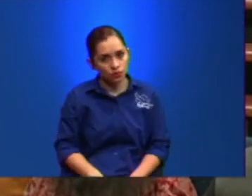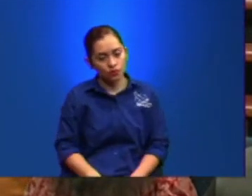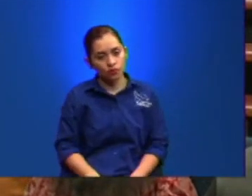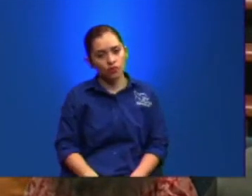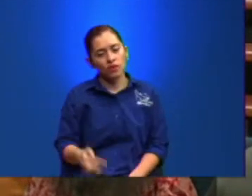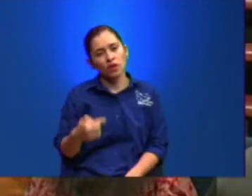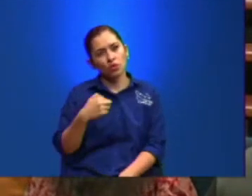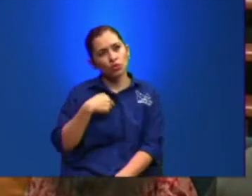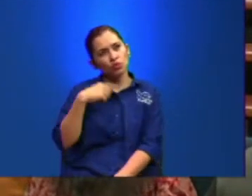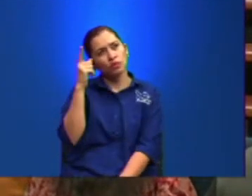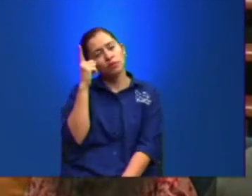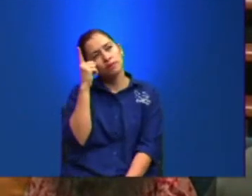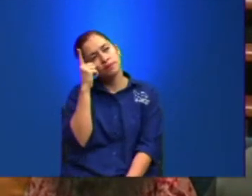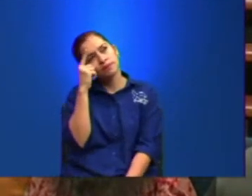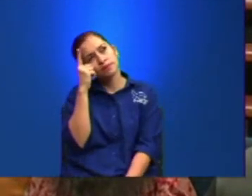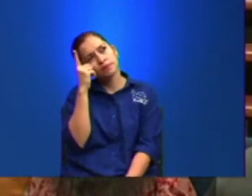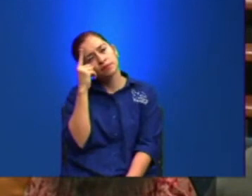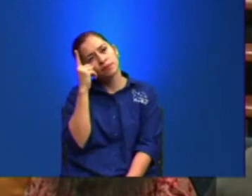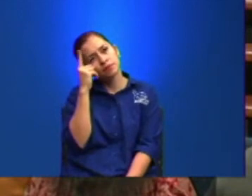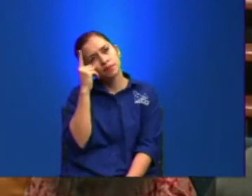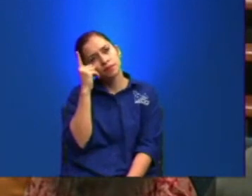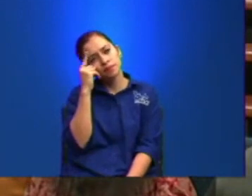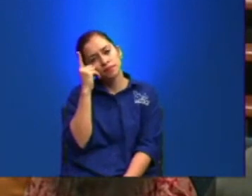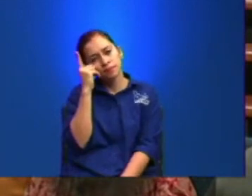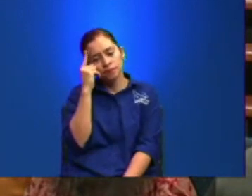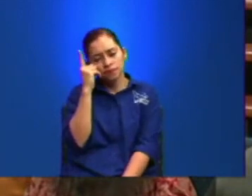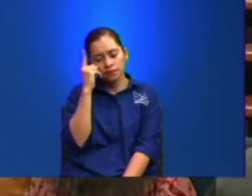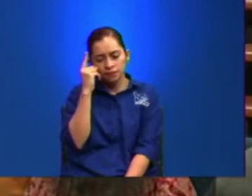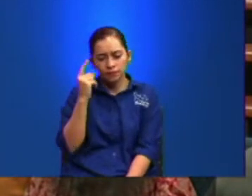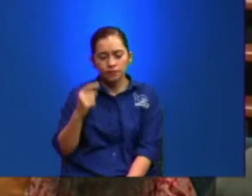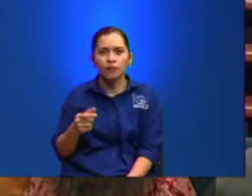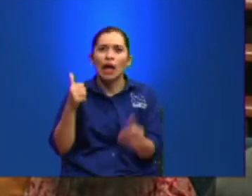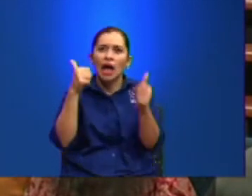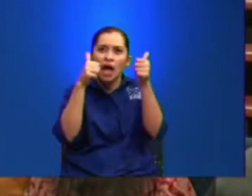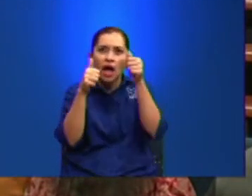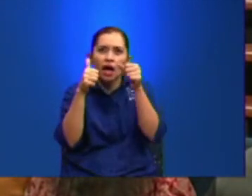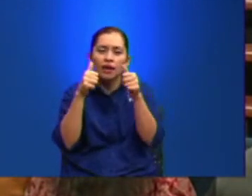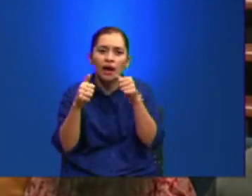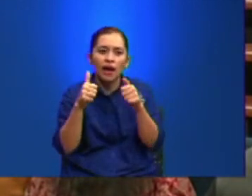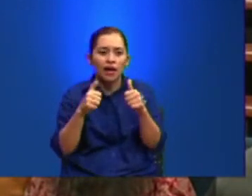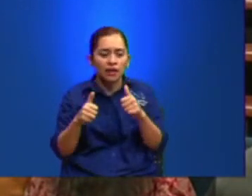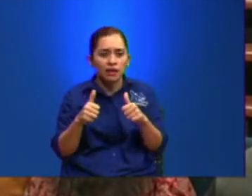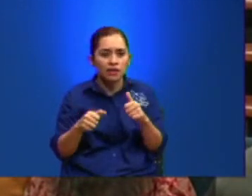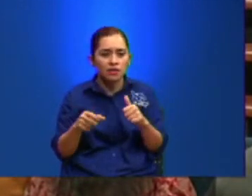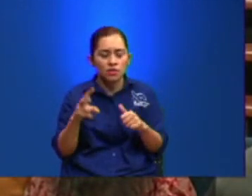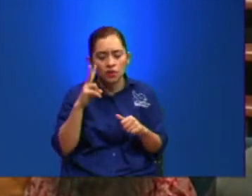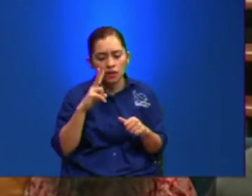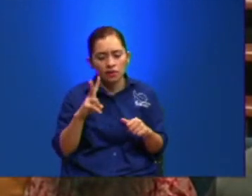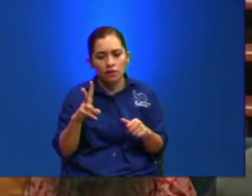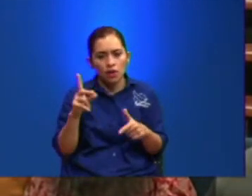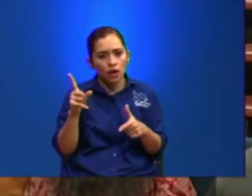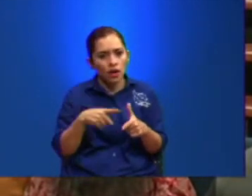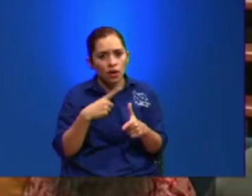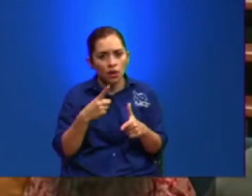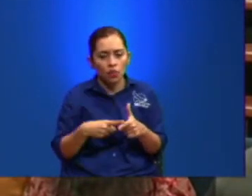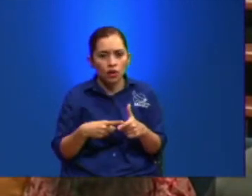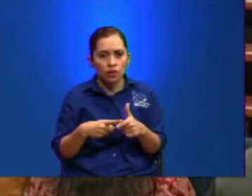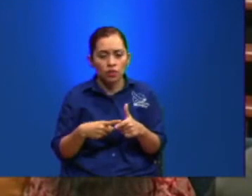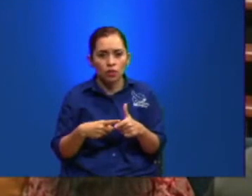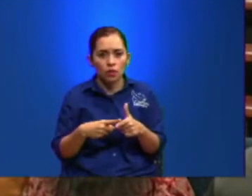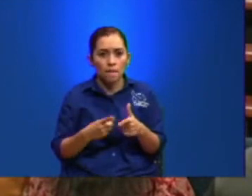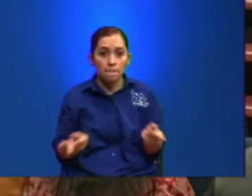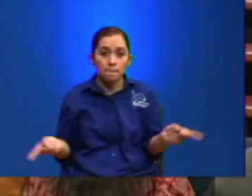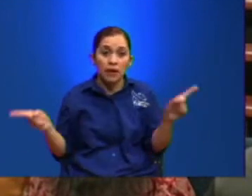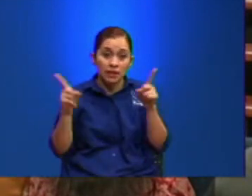con la vida y la experiencia nos damos cuenta que a veces nosotros cuando hemos pasado por un trauma